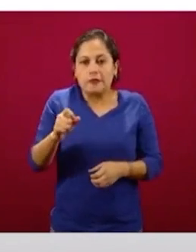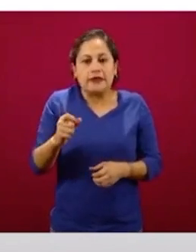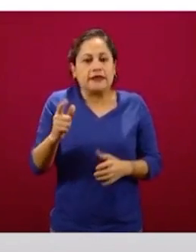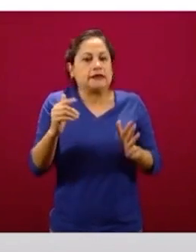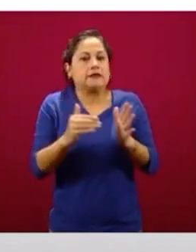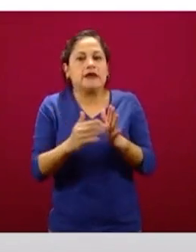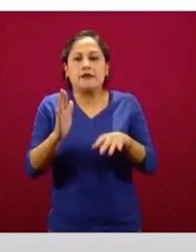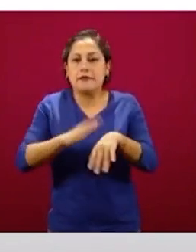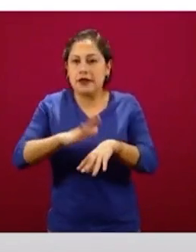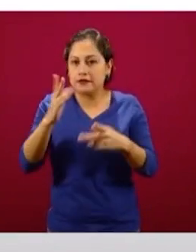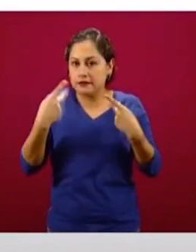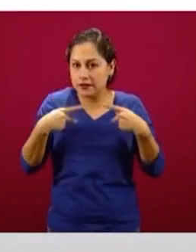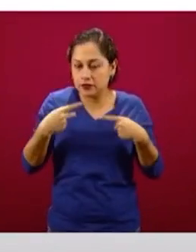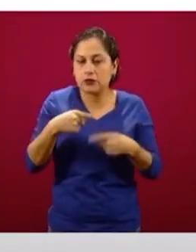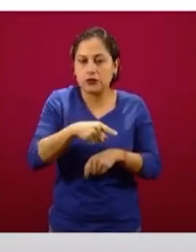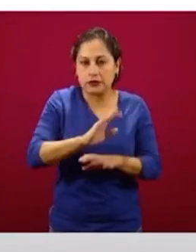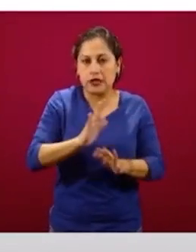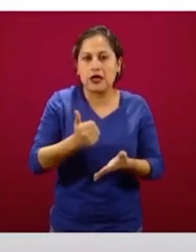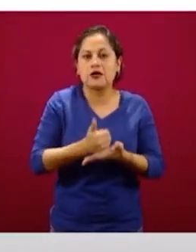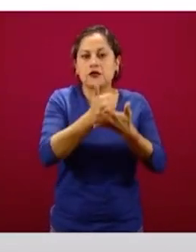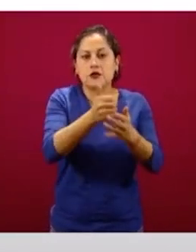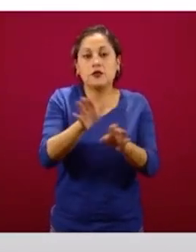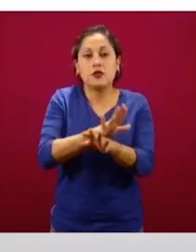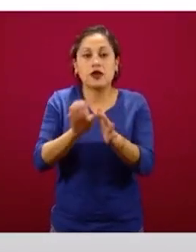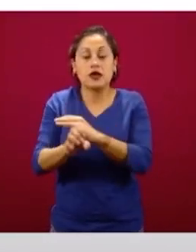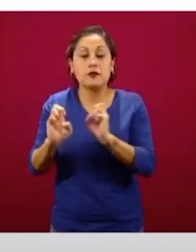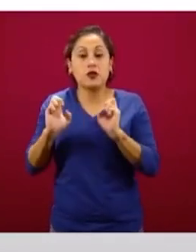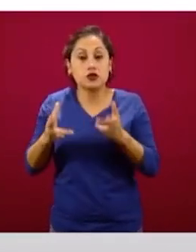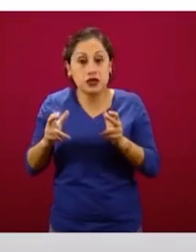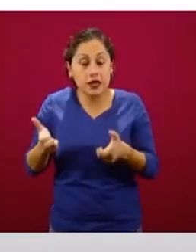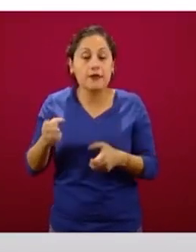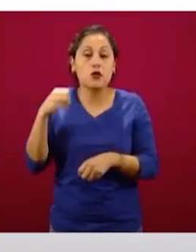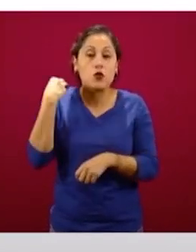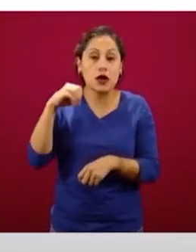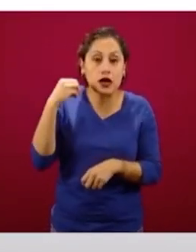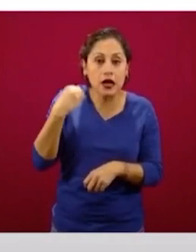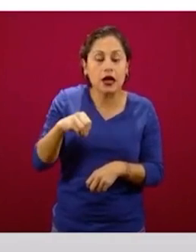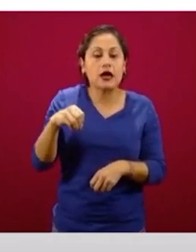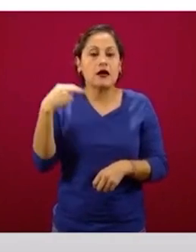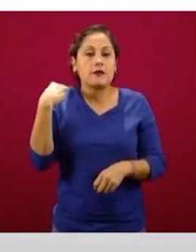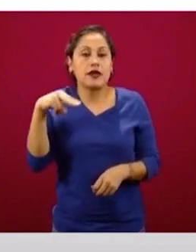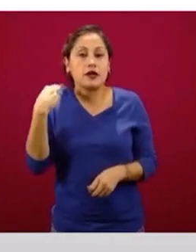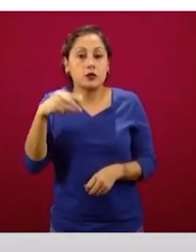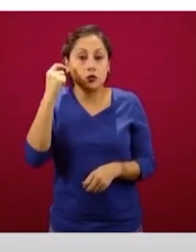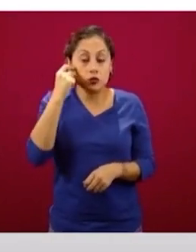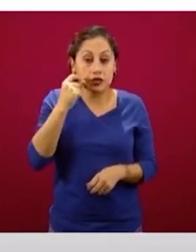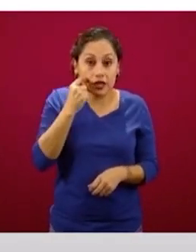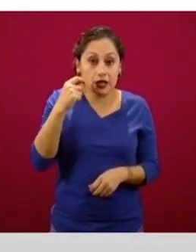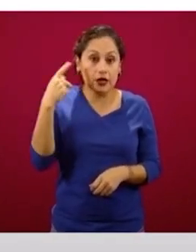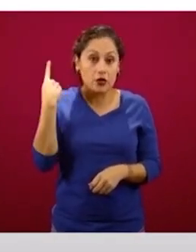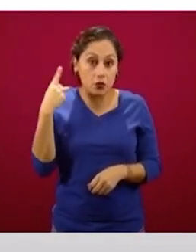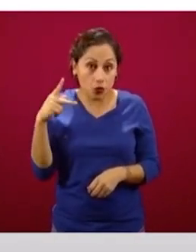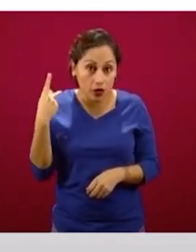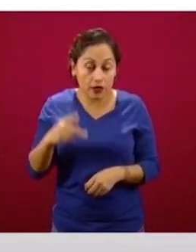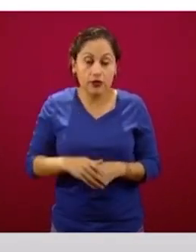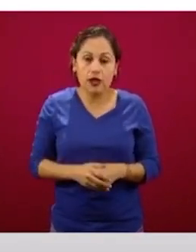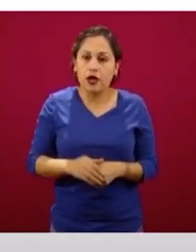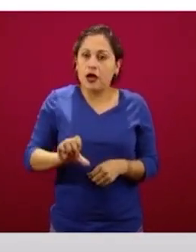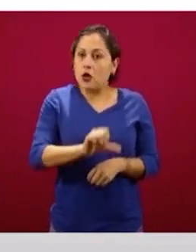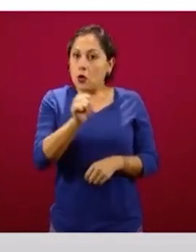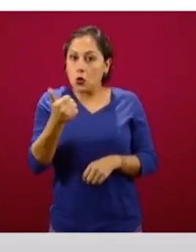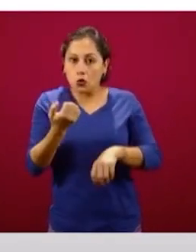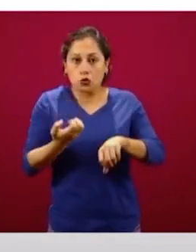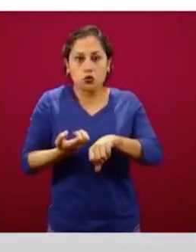y oaxaca siguiendo veracruz guerrero y puebla otro conjunto de estados entre